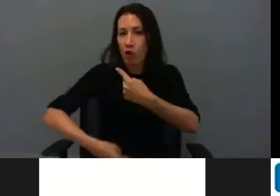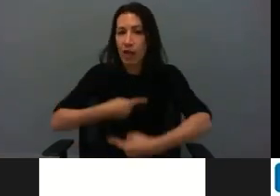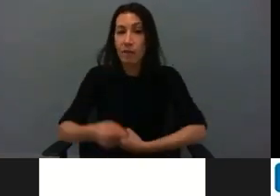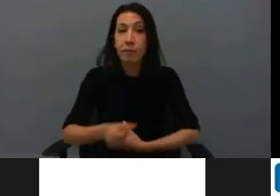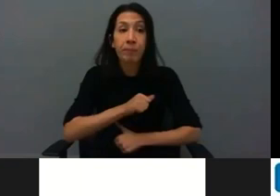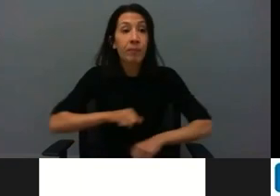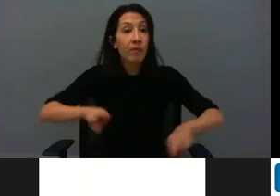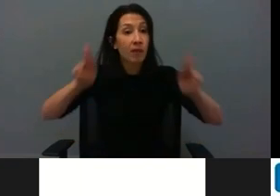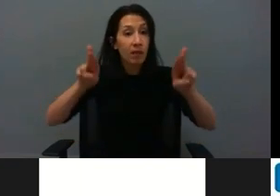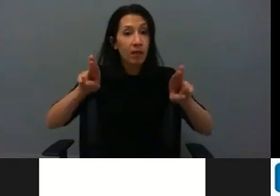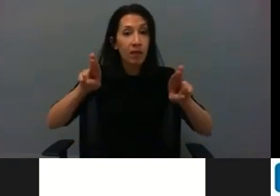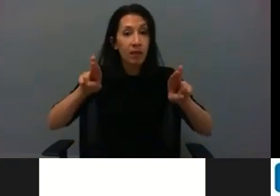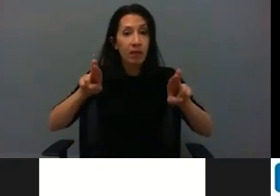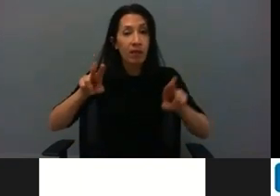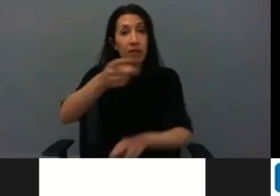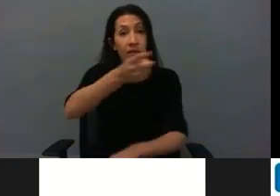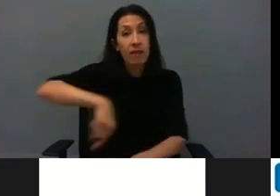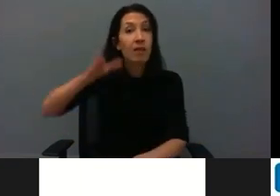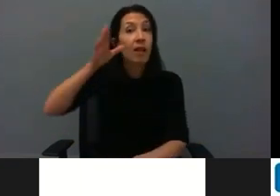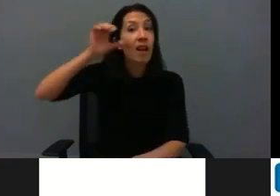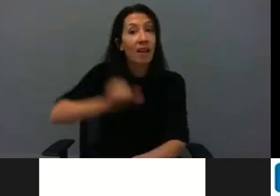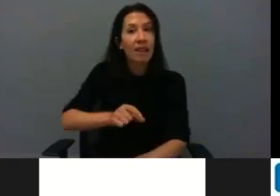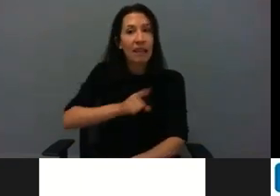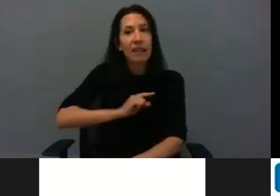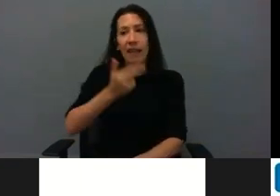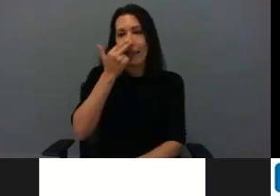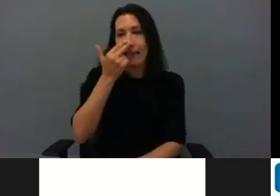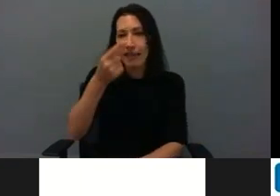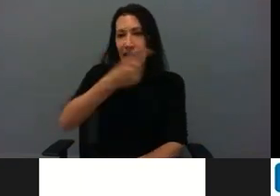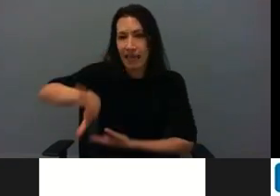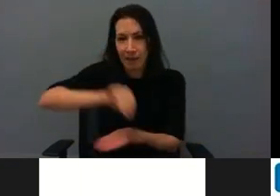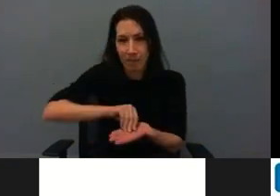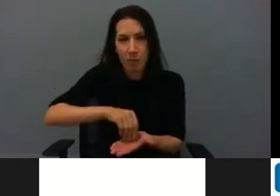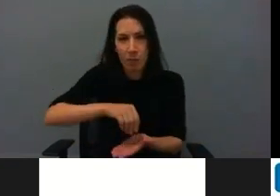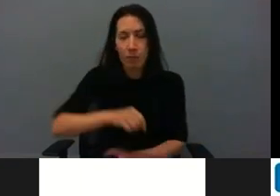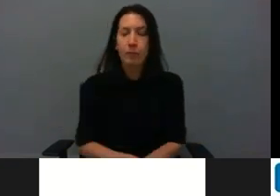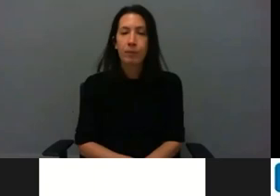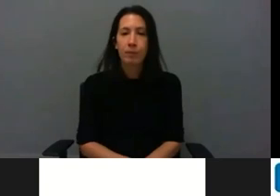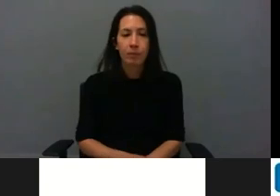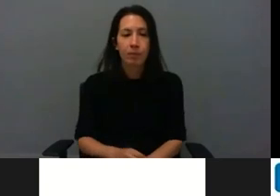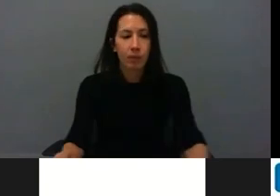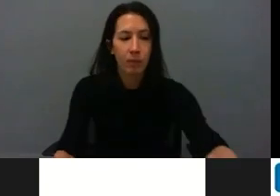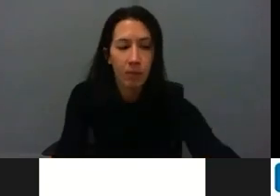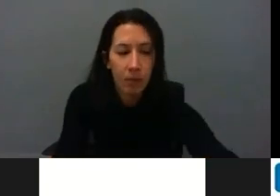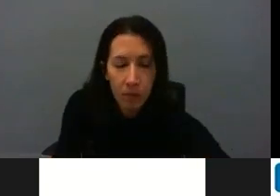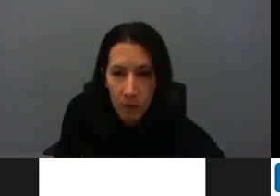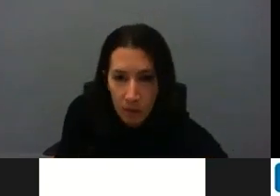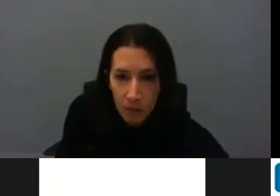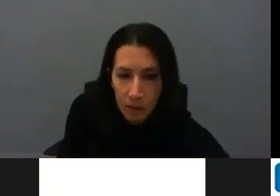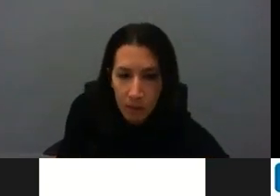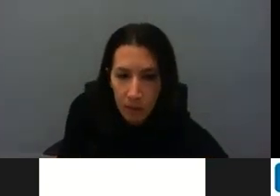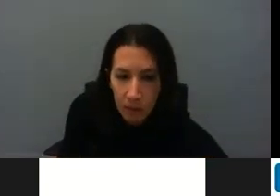Esperamos que sea de utilidad lo que podamos nosotros aquí expresar. En nuestra familia,